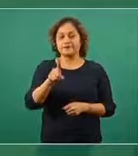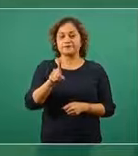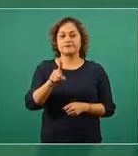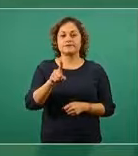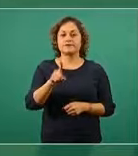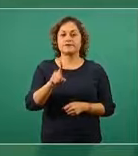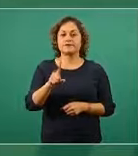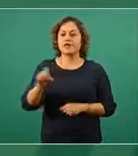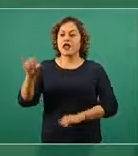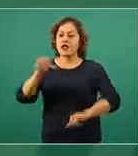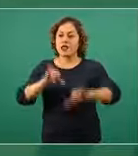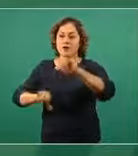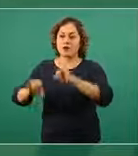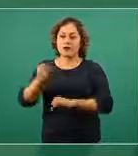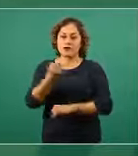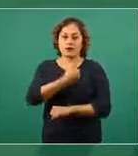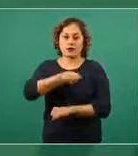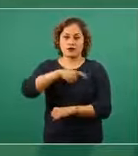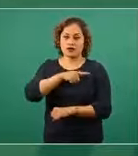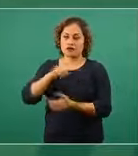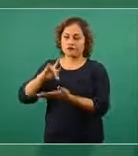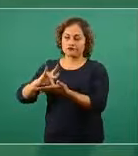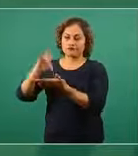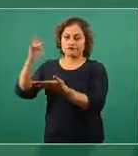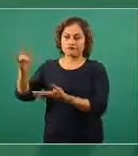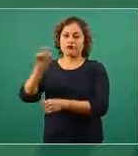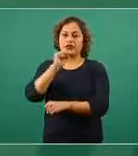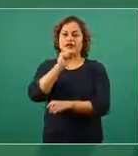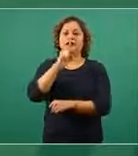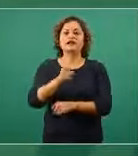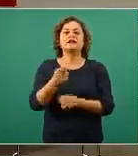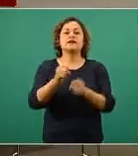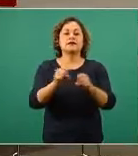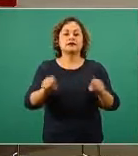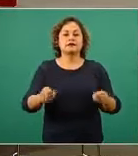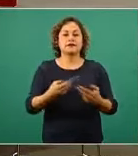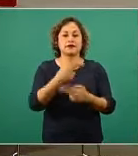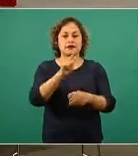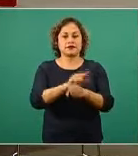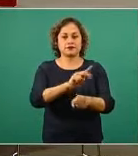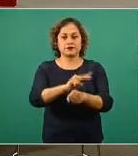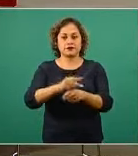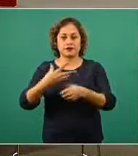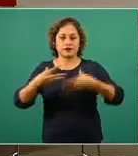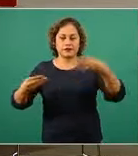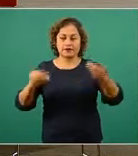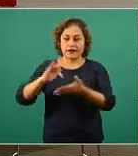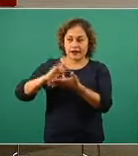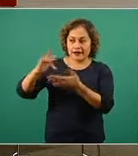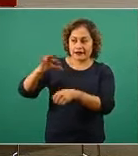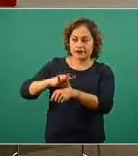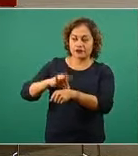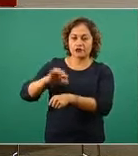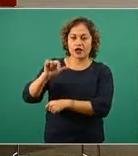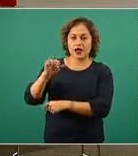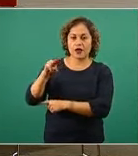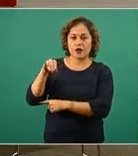de Laboratorios de Salud Pública y a nuestra Red Nacional de Epidemiólogos del SINAVE. Muchas gracias, doctora Lomía, por acompañarnos en